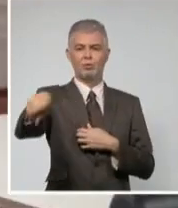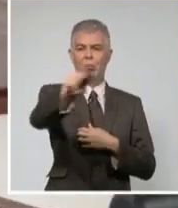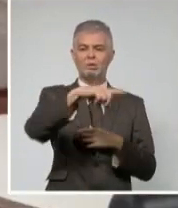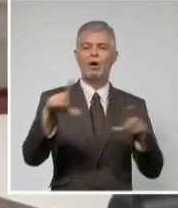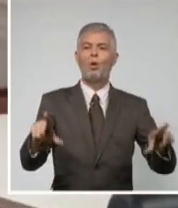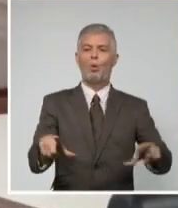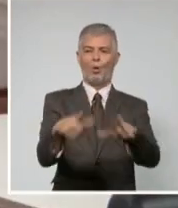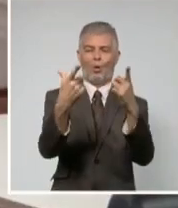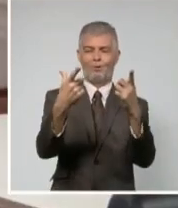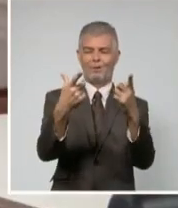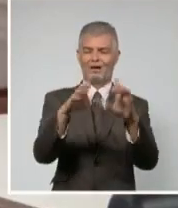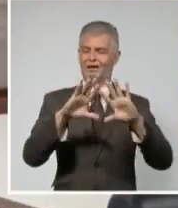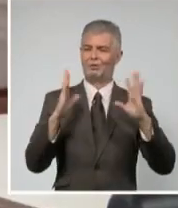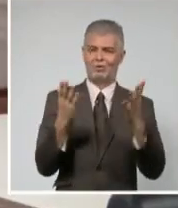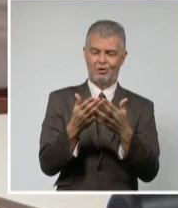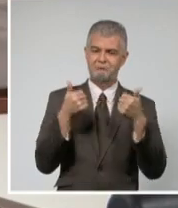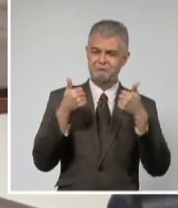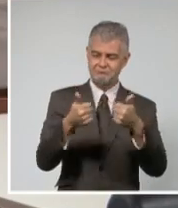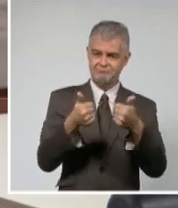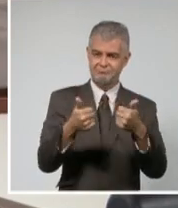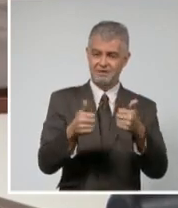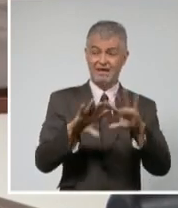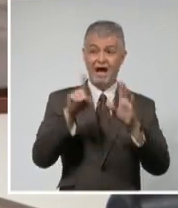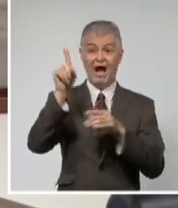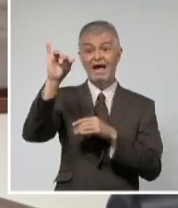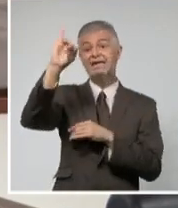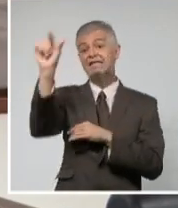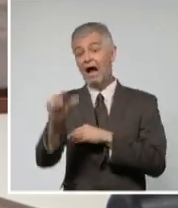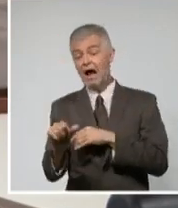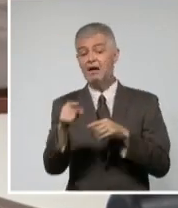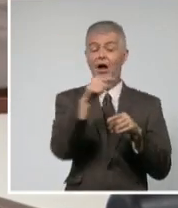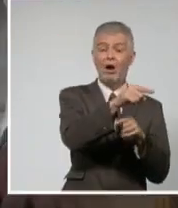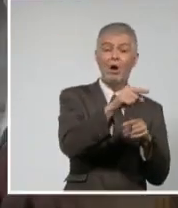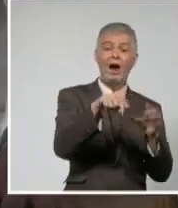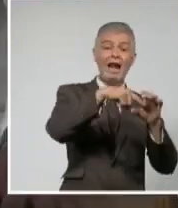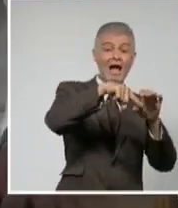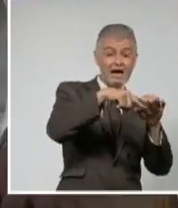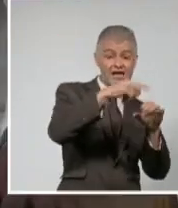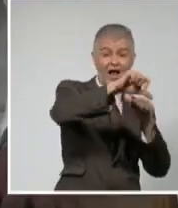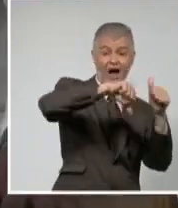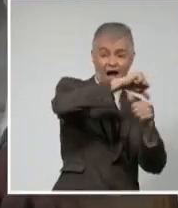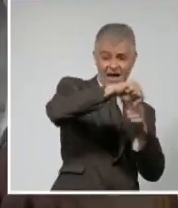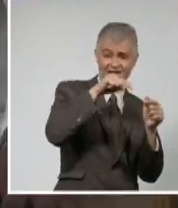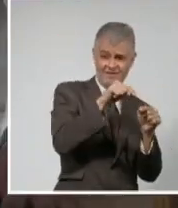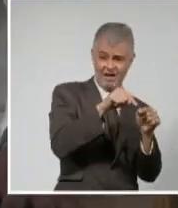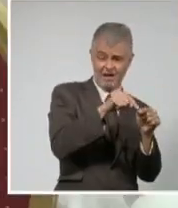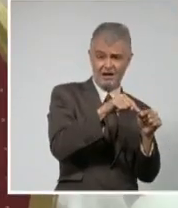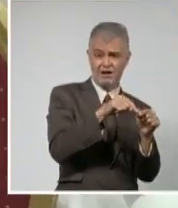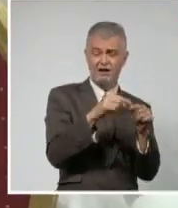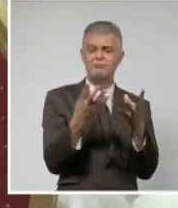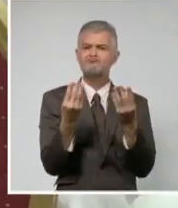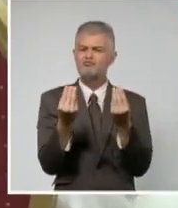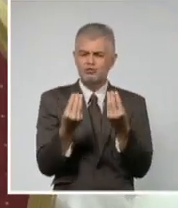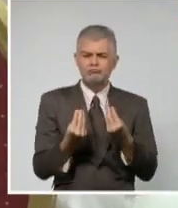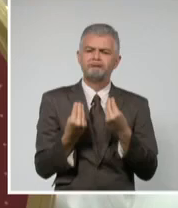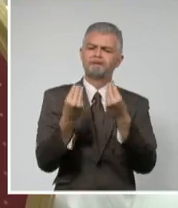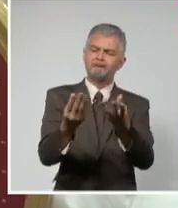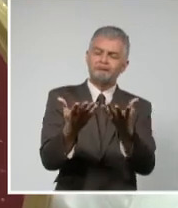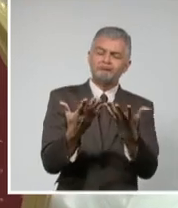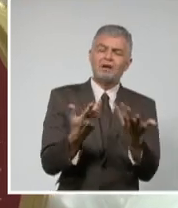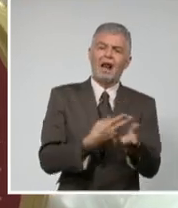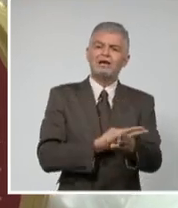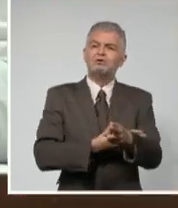en nombre del pueblo, pues tanto en Italia como en San Vicente y las Granadinas, dijo, mucho aportaron a la historia de